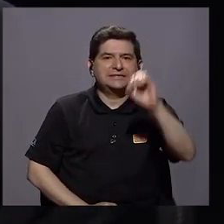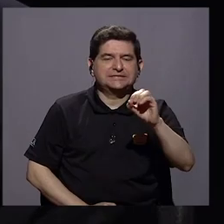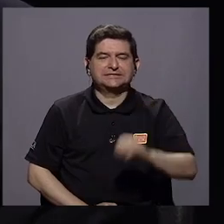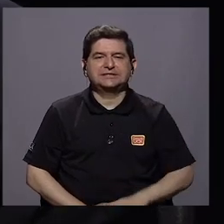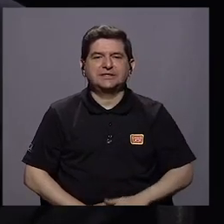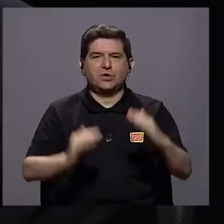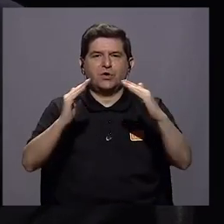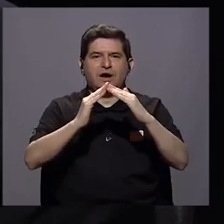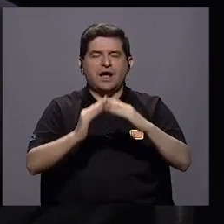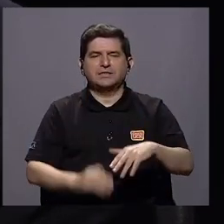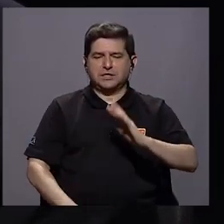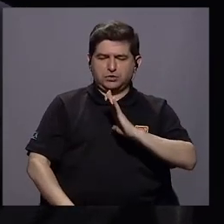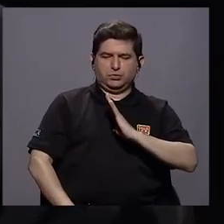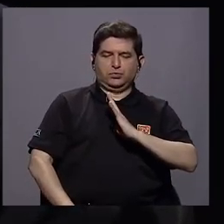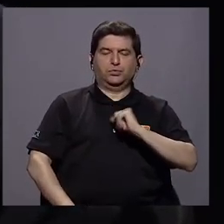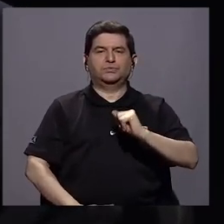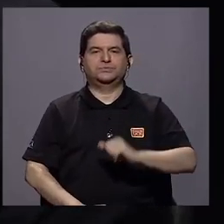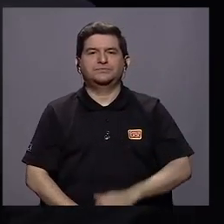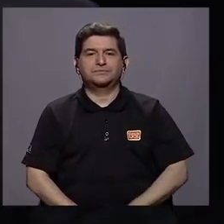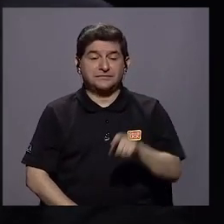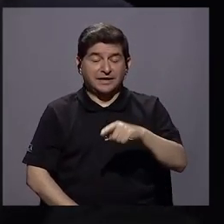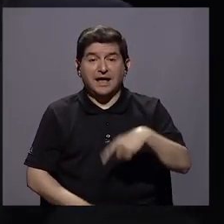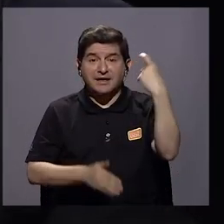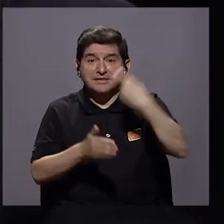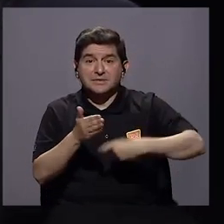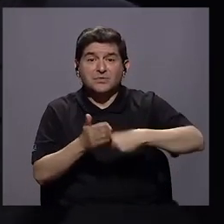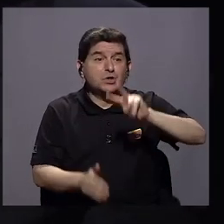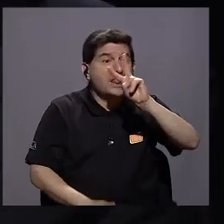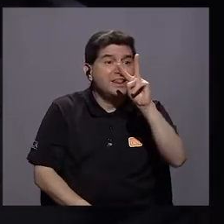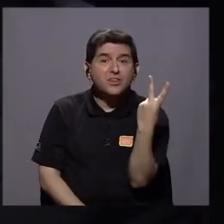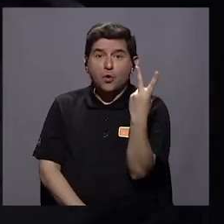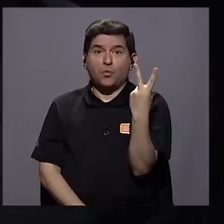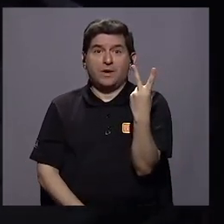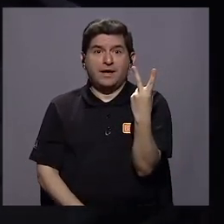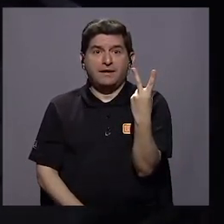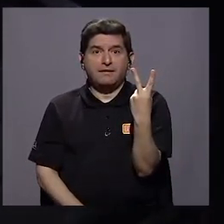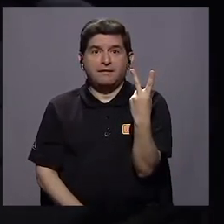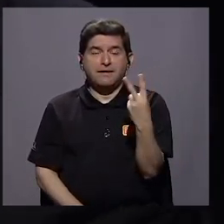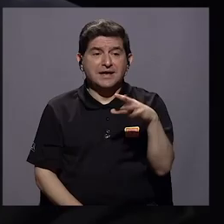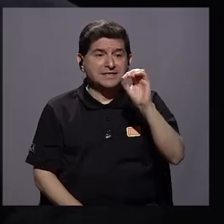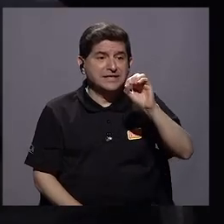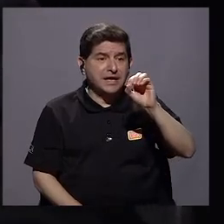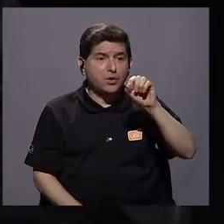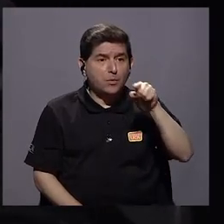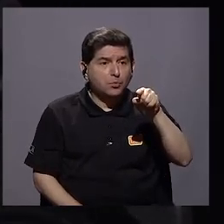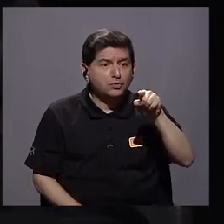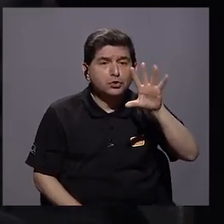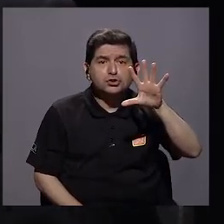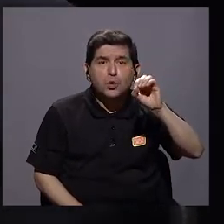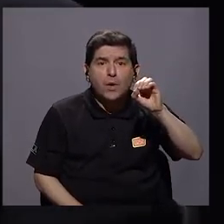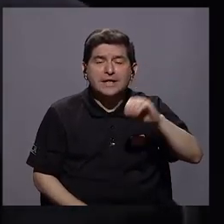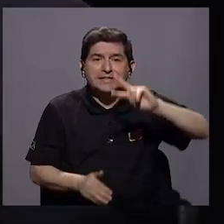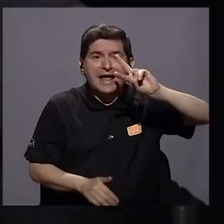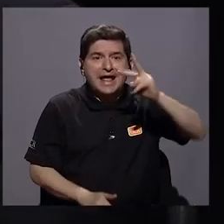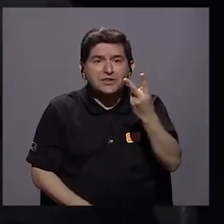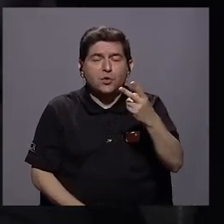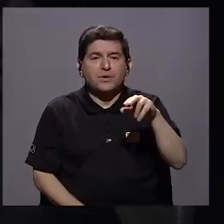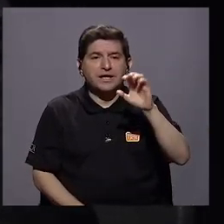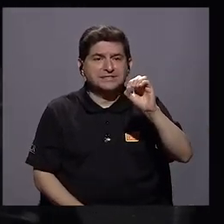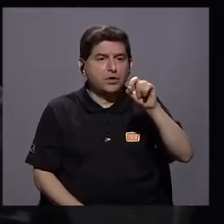0.25% a las casas de lujo. O sea, este impuesto es el doble, el 0.50 es el doble